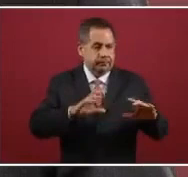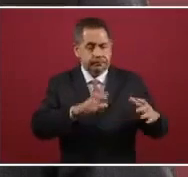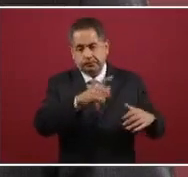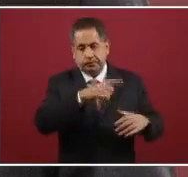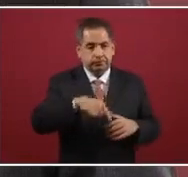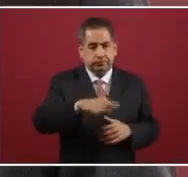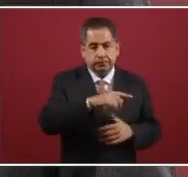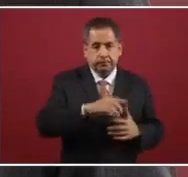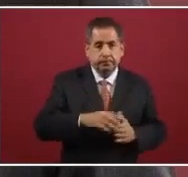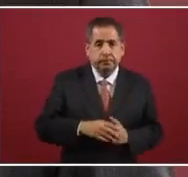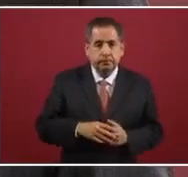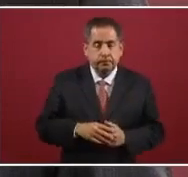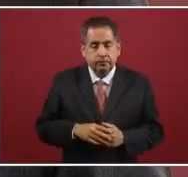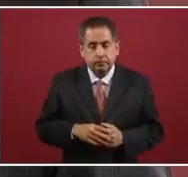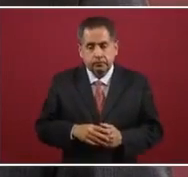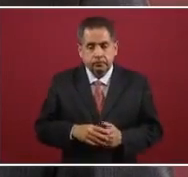una